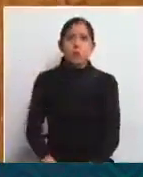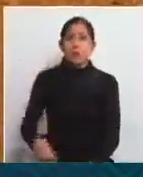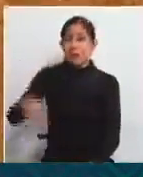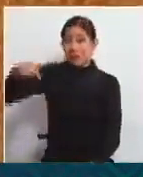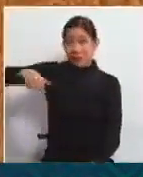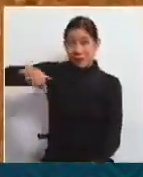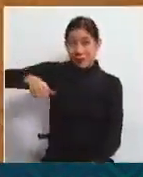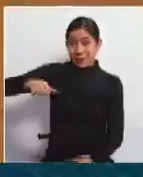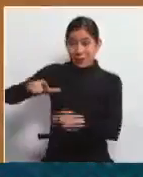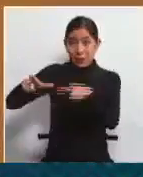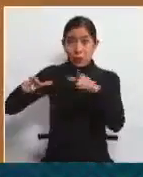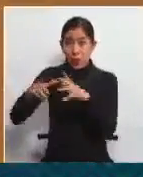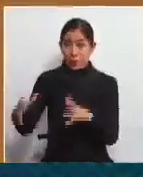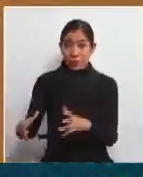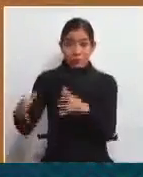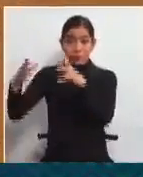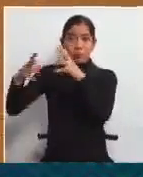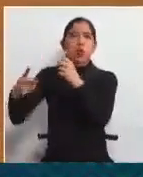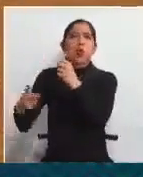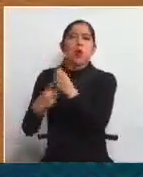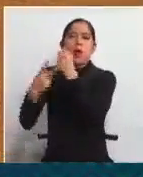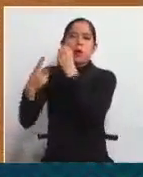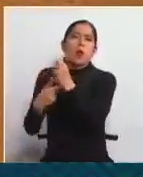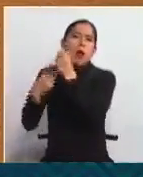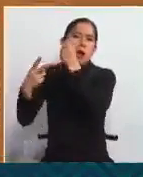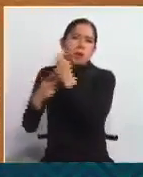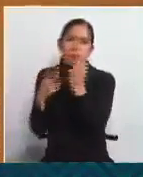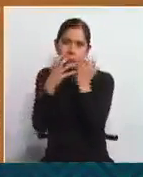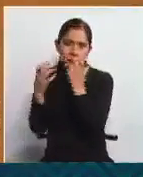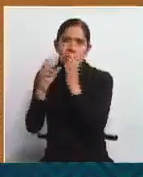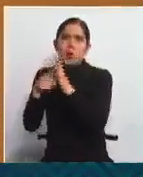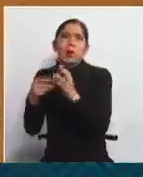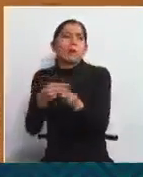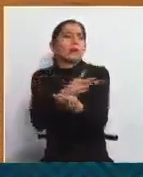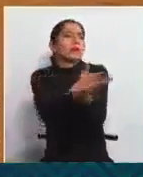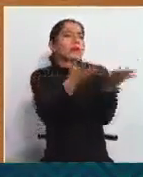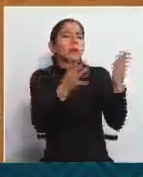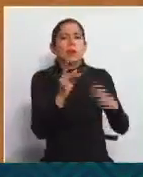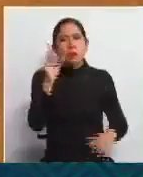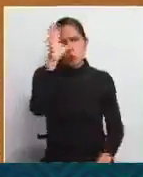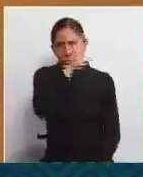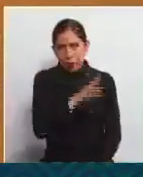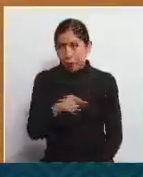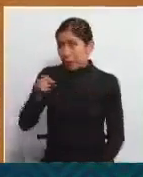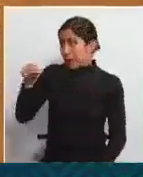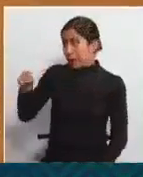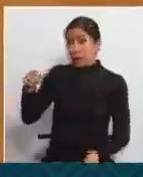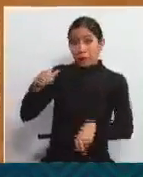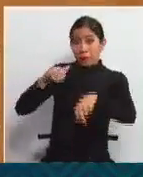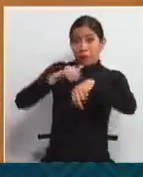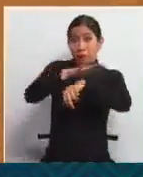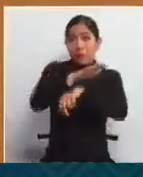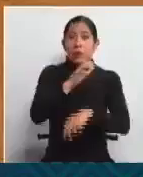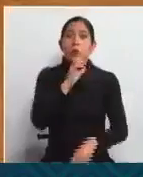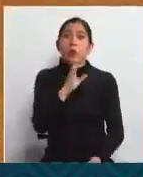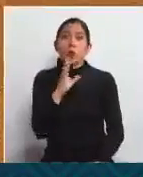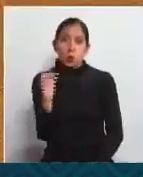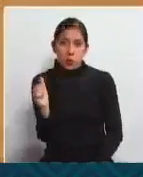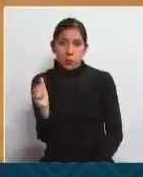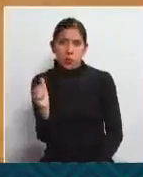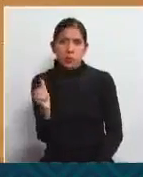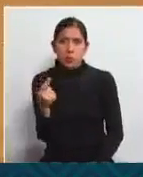En este silo, básicamente lo que se hace es acopiar producto para distribuirlo a nivel nacional. Esto se va a mandar a Cochabamba y lo que queremos es mostrar,